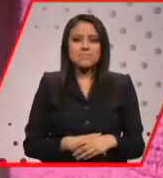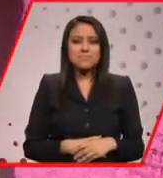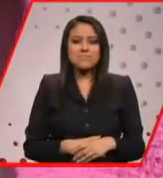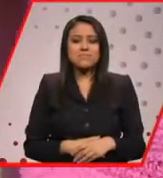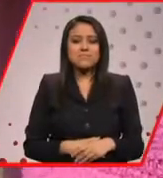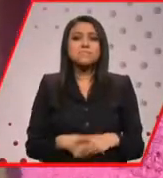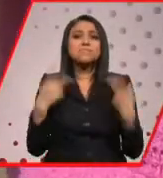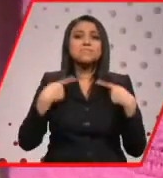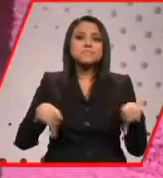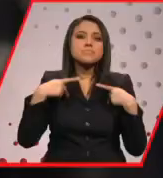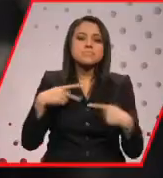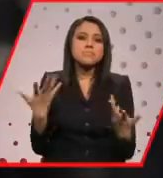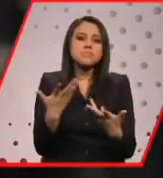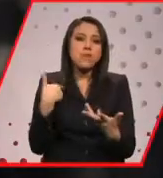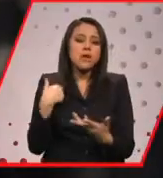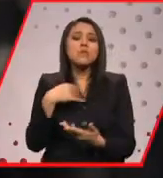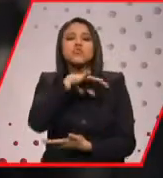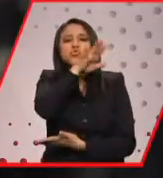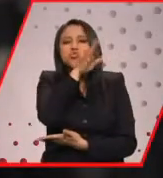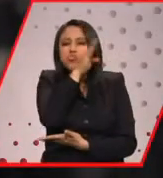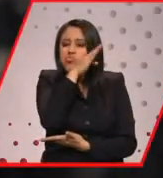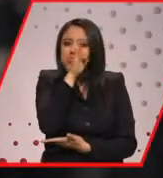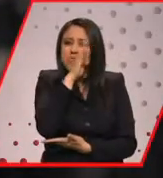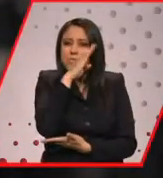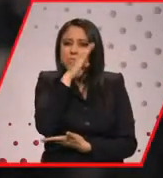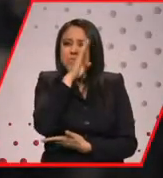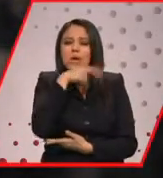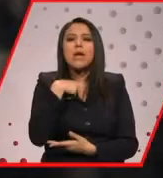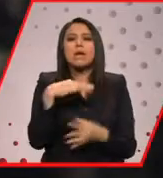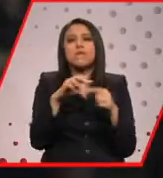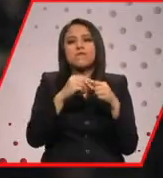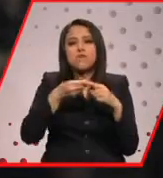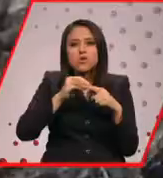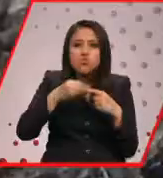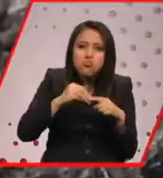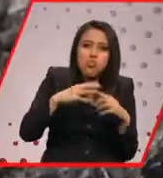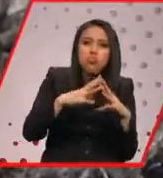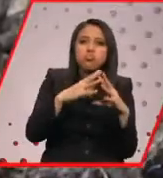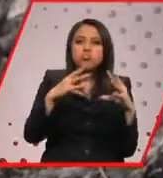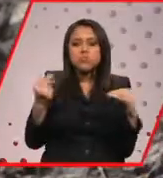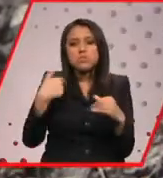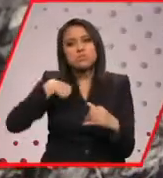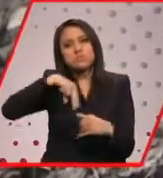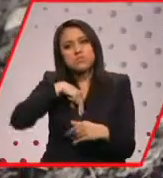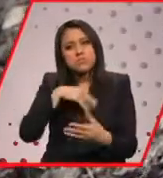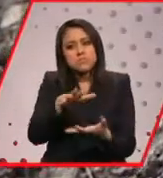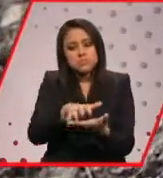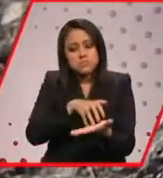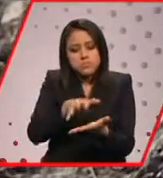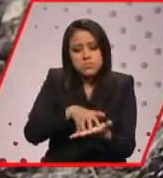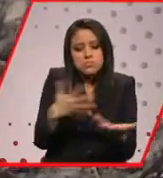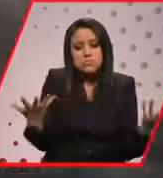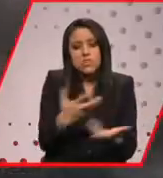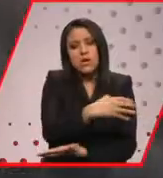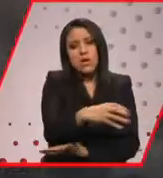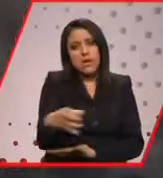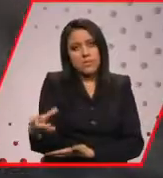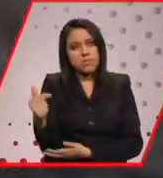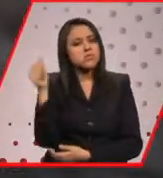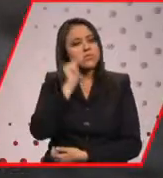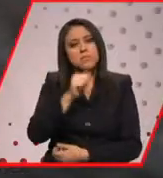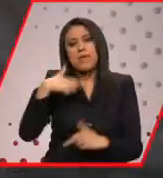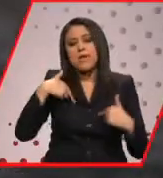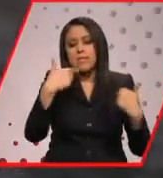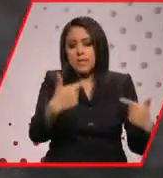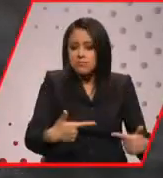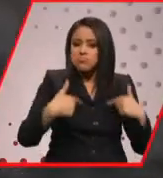Sus ancestros cultivaban maíz, frijol, calabaza para consumo propio. De generación en generación, esta práctica se compartió